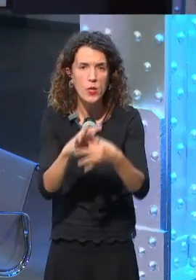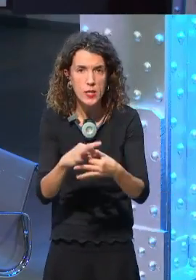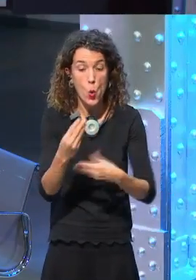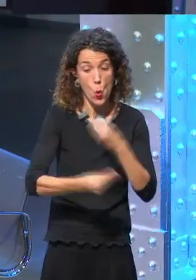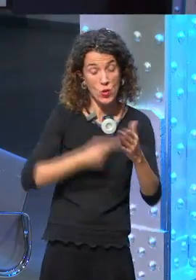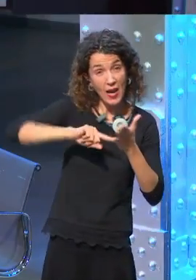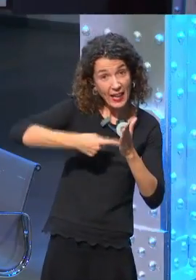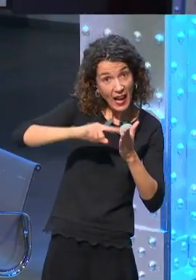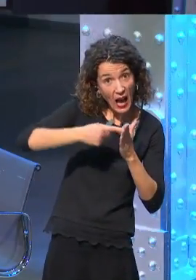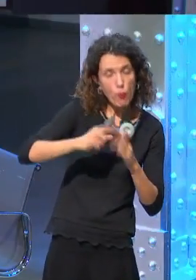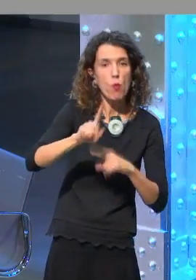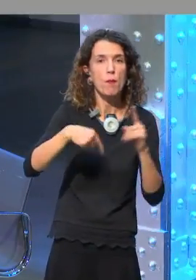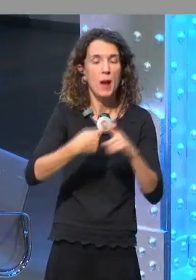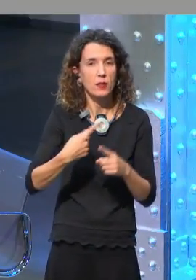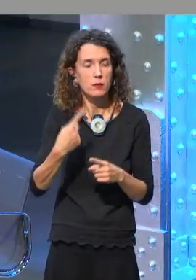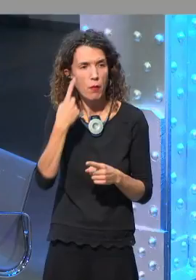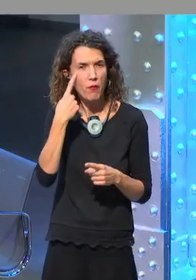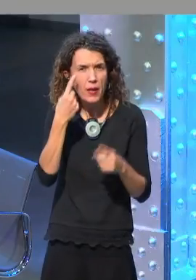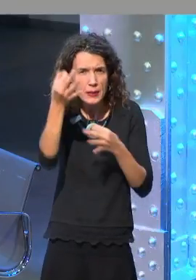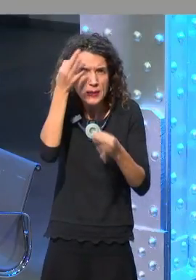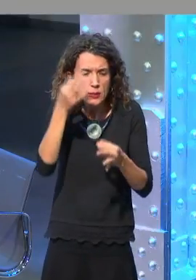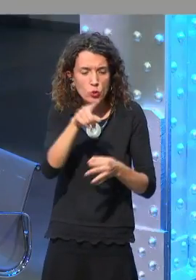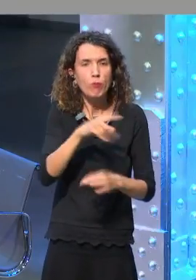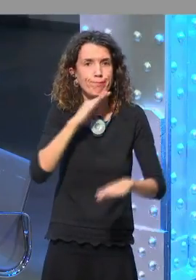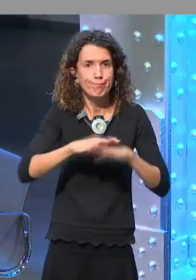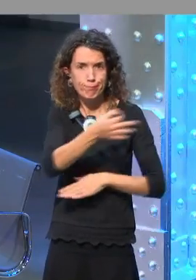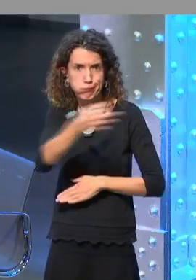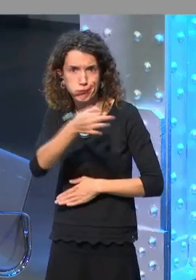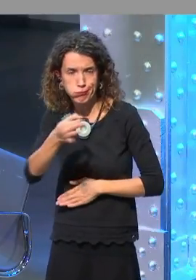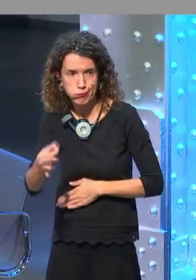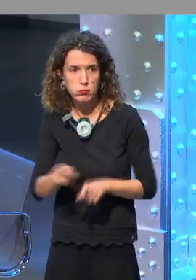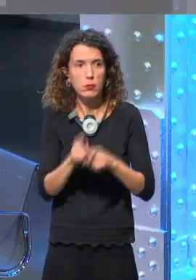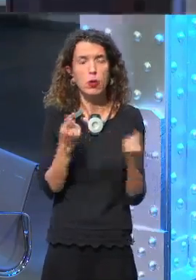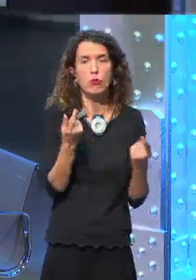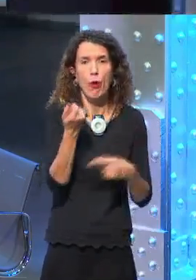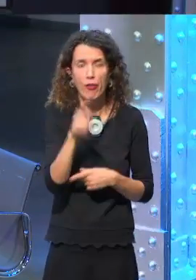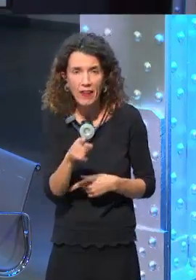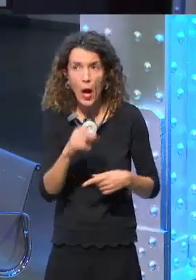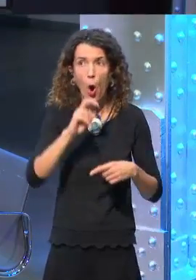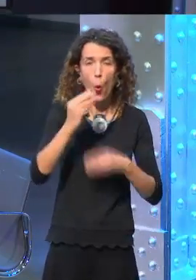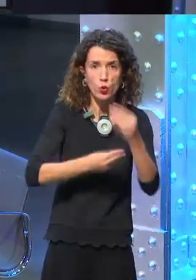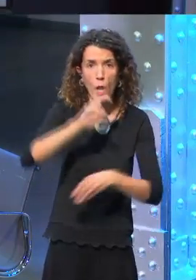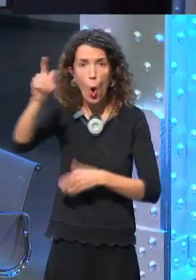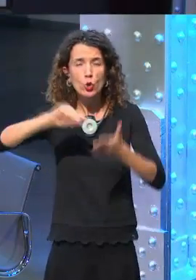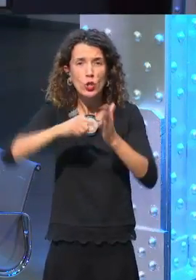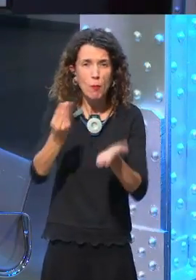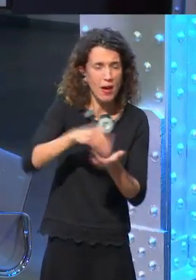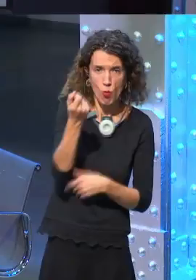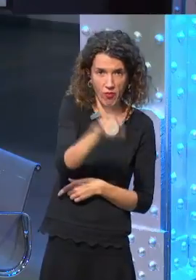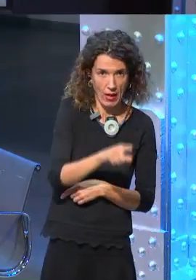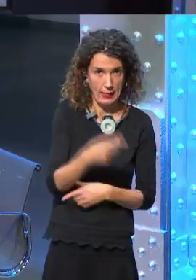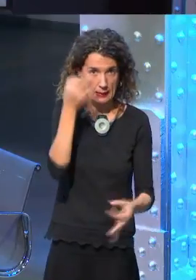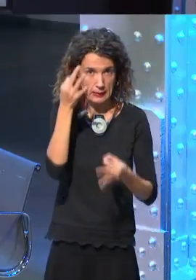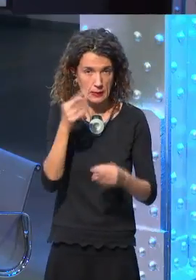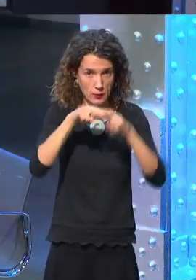utilizar estos clavos y ver que cumplen todos los requisitos sin necesidad de utilizar otro clavo más.